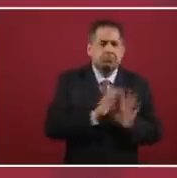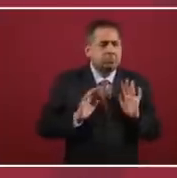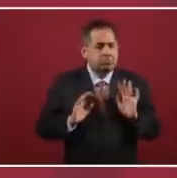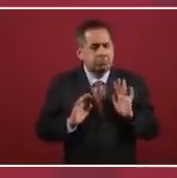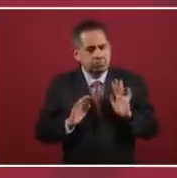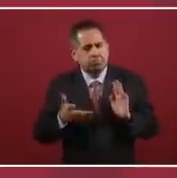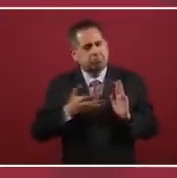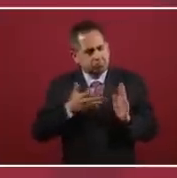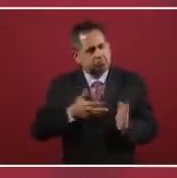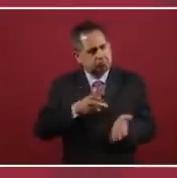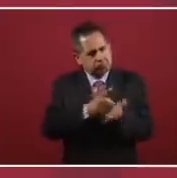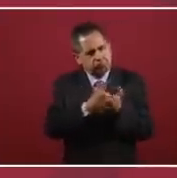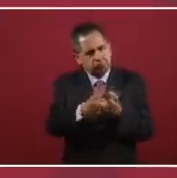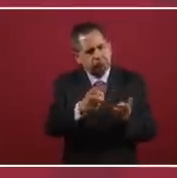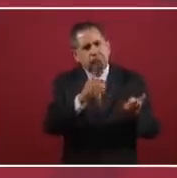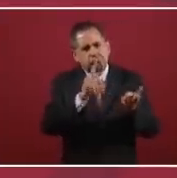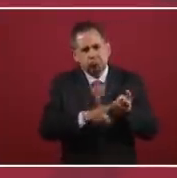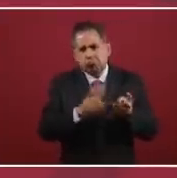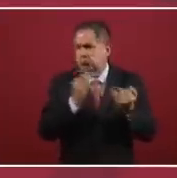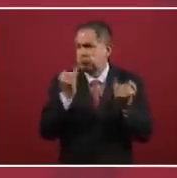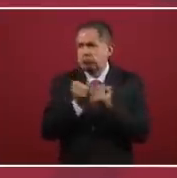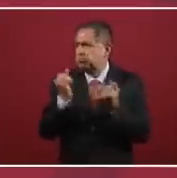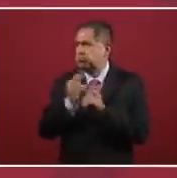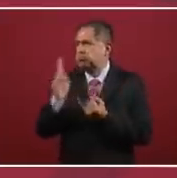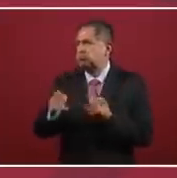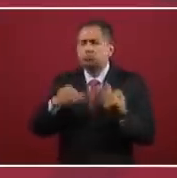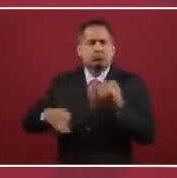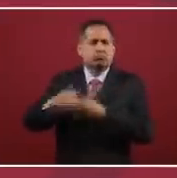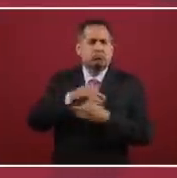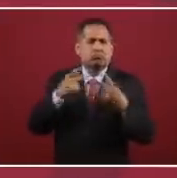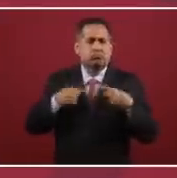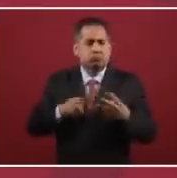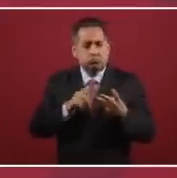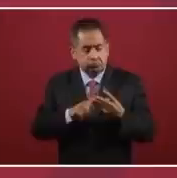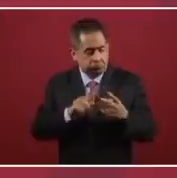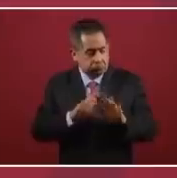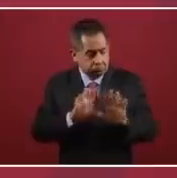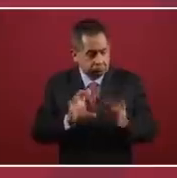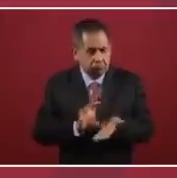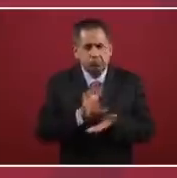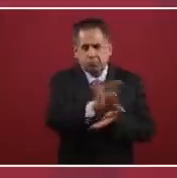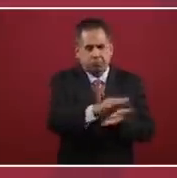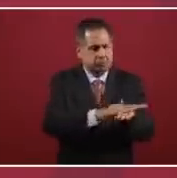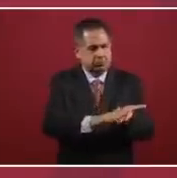tienen el derecho, como cualquier trabajador, a una liquidación.